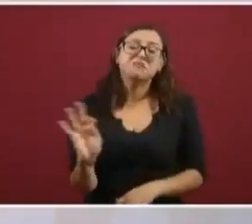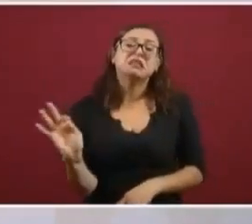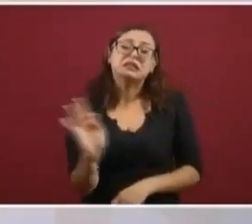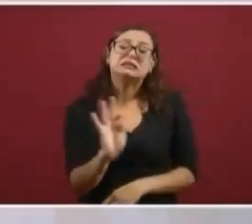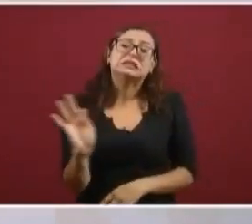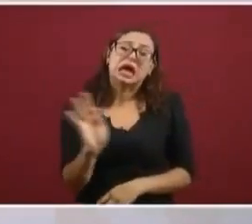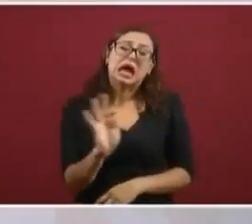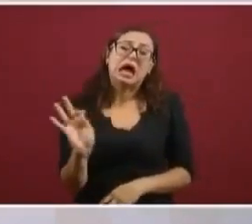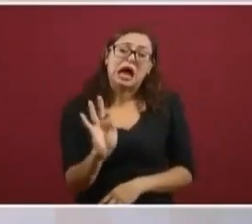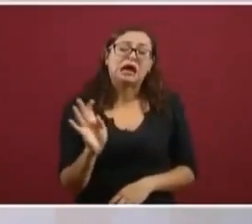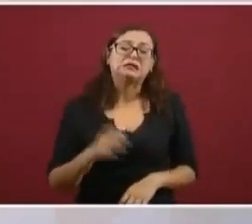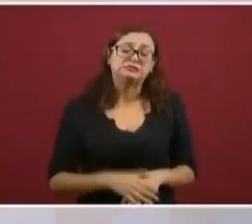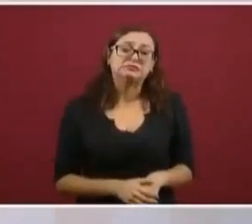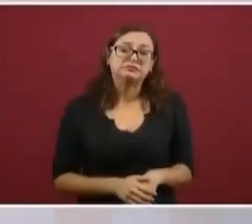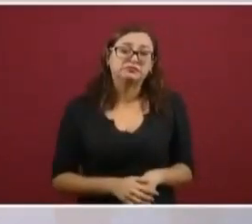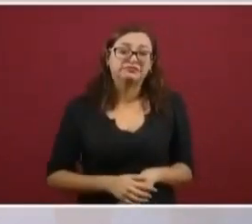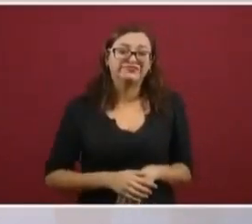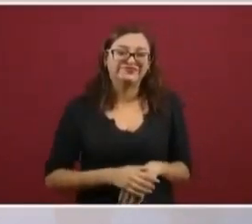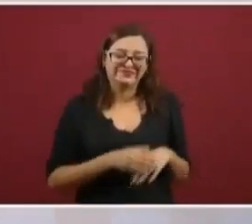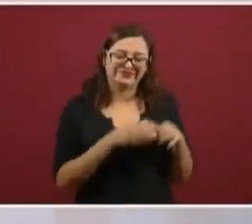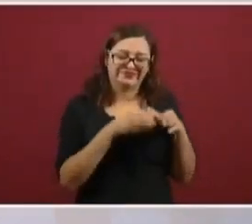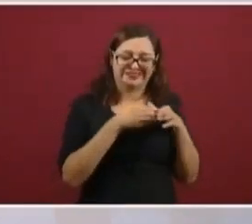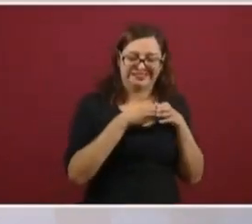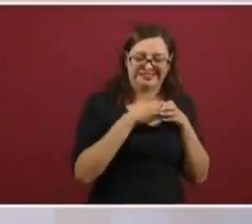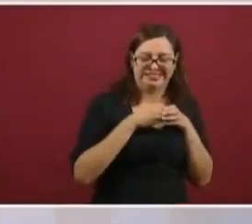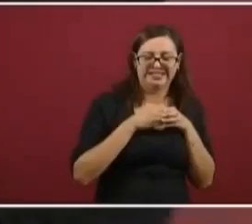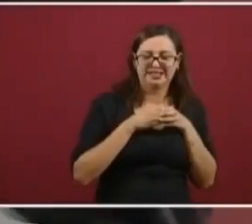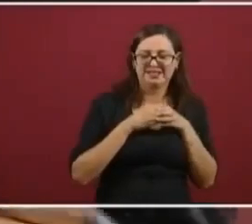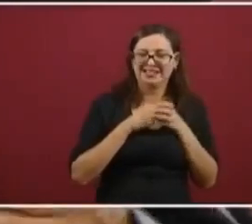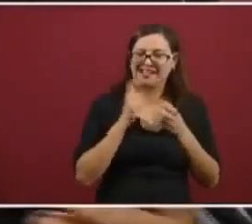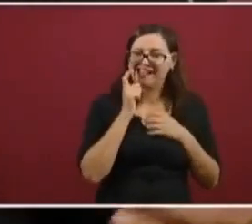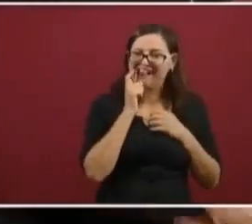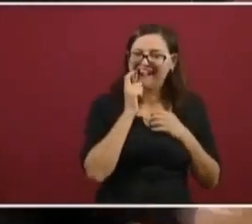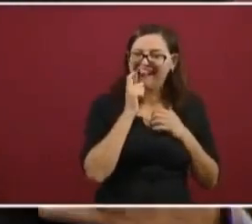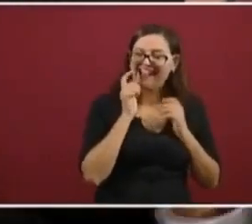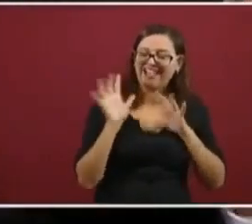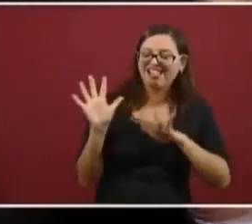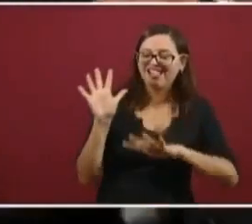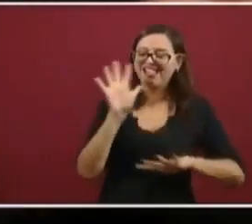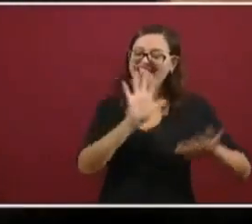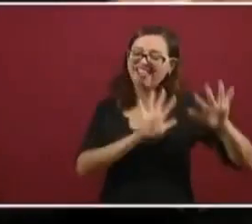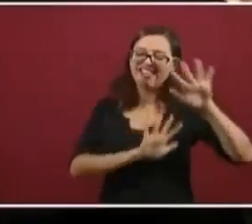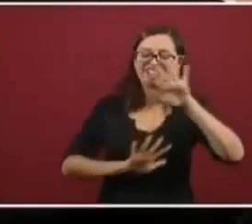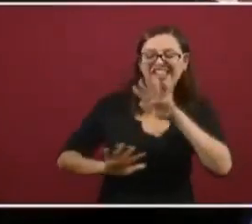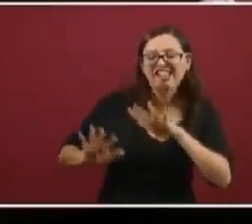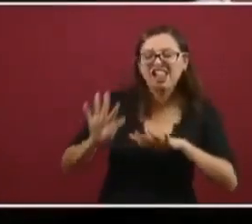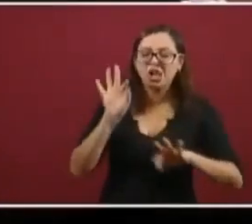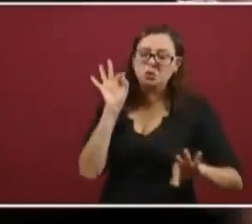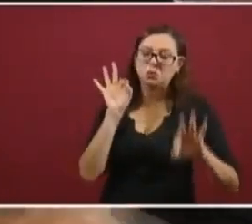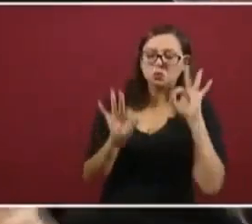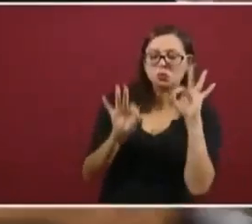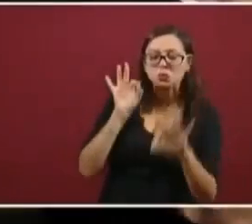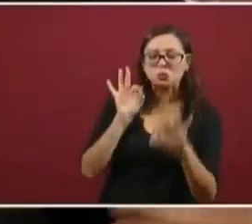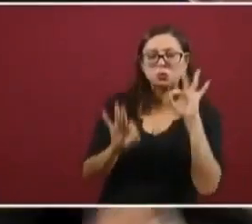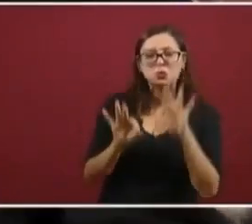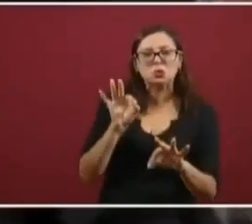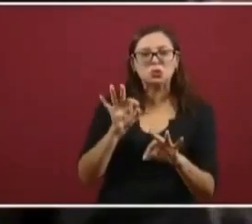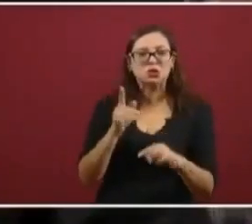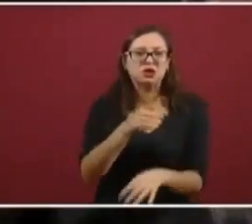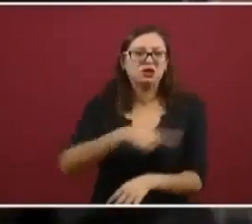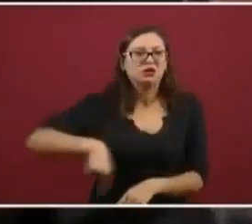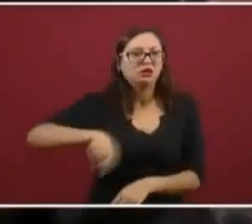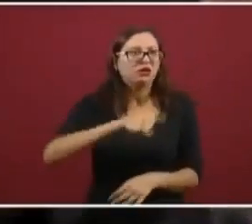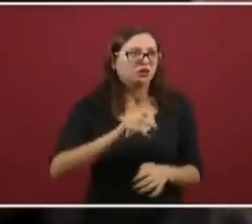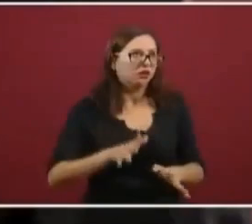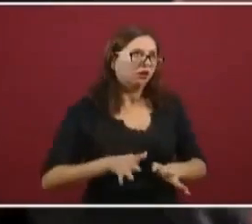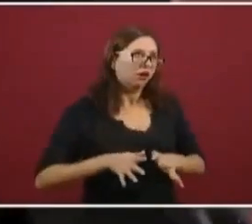de manipulación de ese nivel de manipulación y si no se tenía la información suficiente pues algunos se